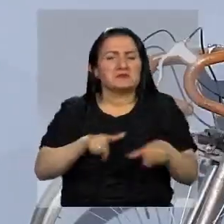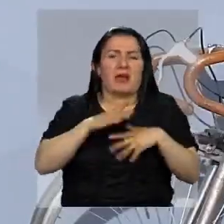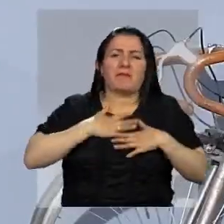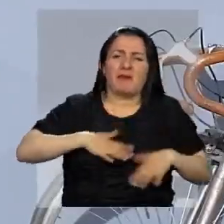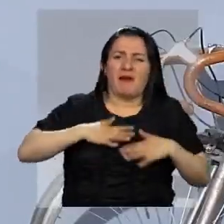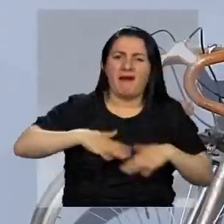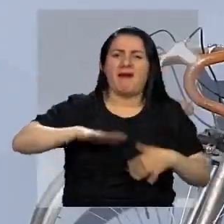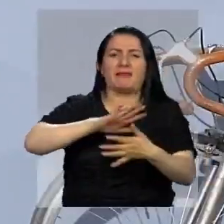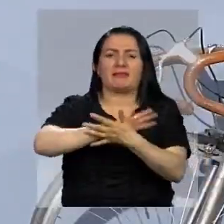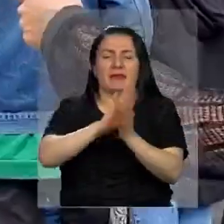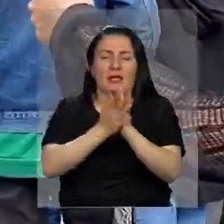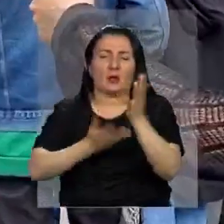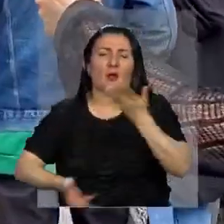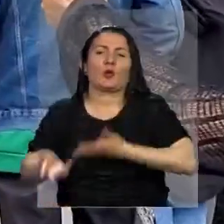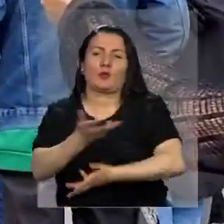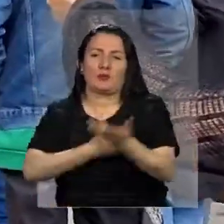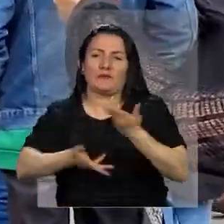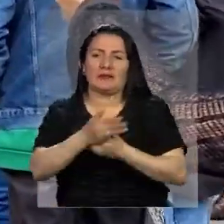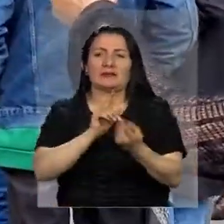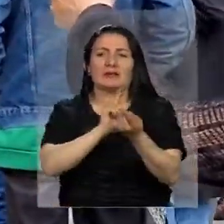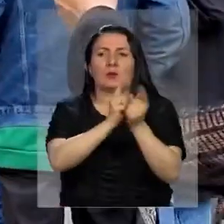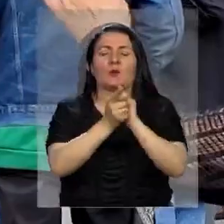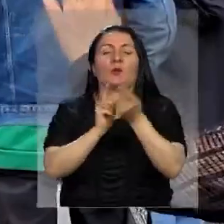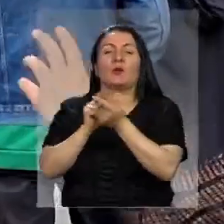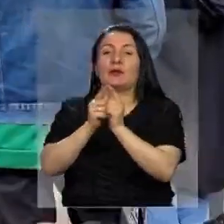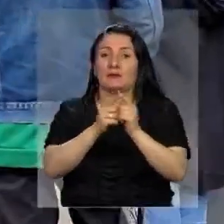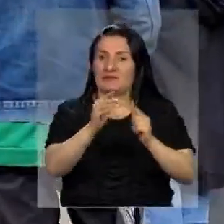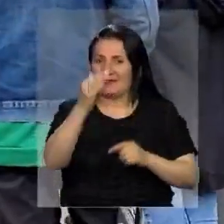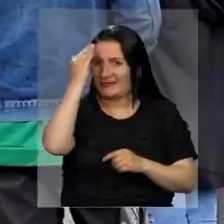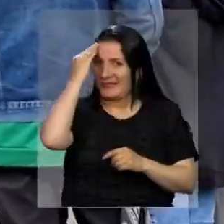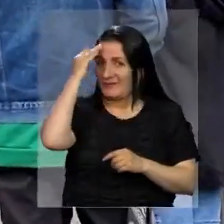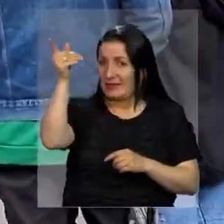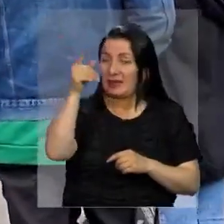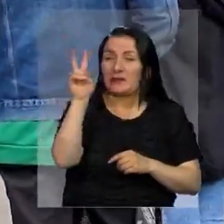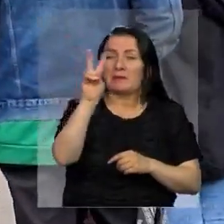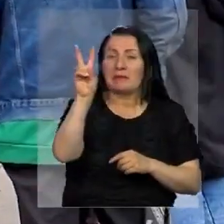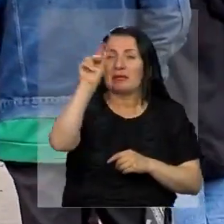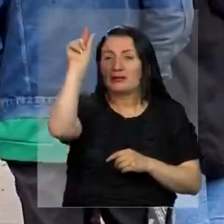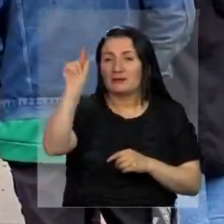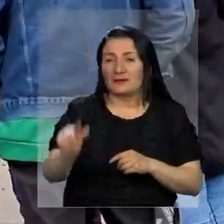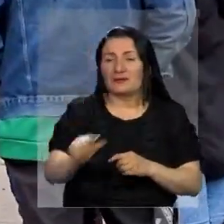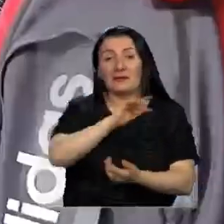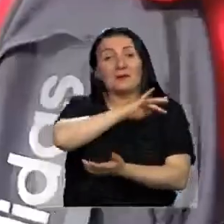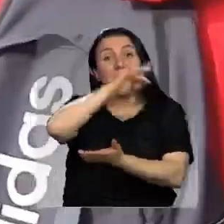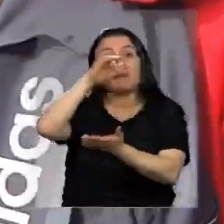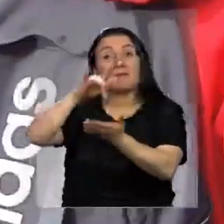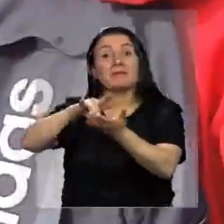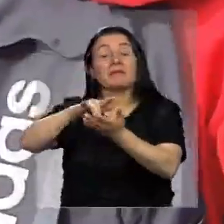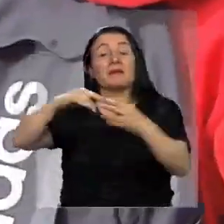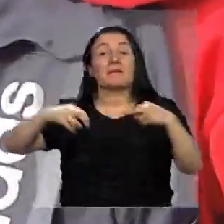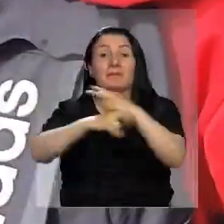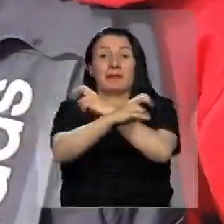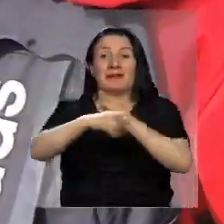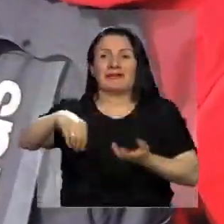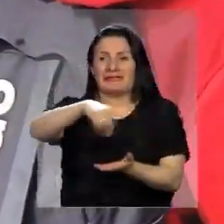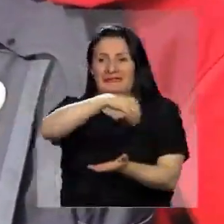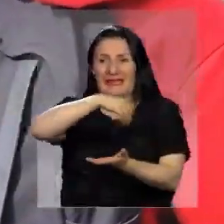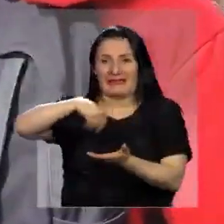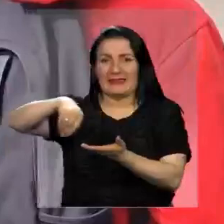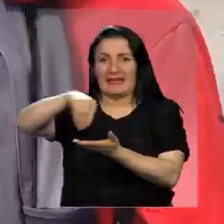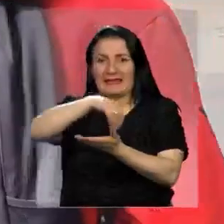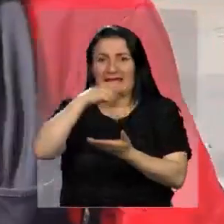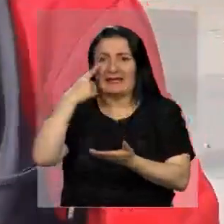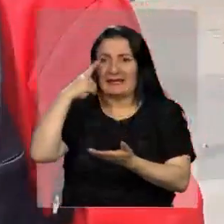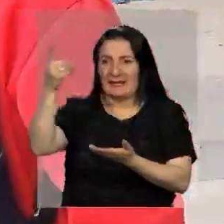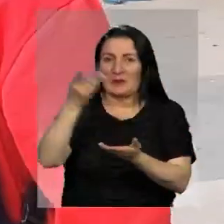especial para la convivencia y para el encuentro. Así que ya lo sabe, todos los viernes podrá acercarse al Parque Santander y disfrutar de esta